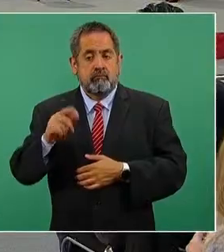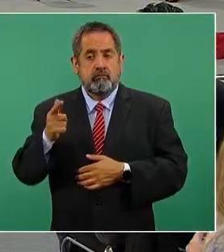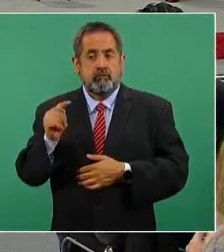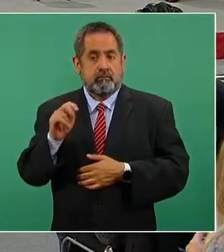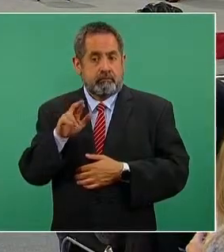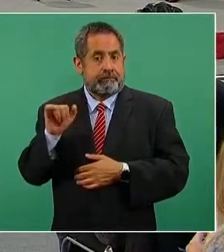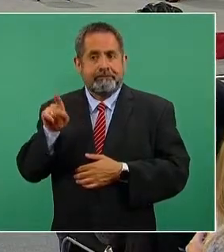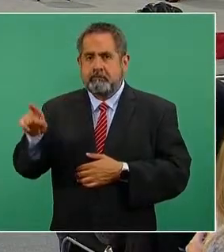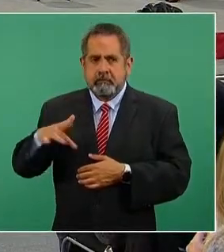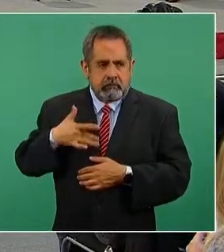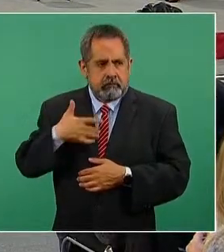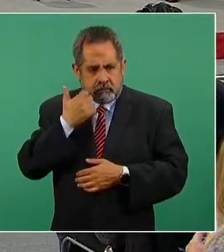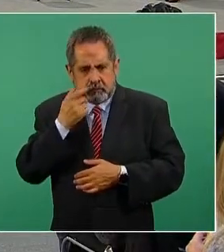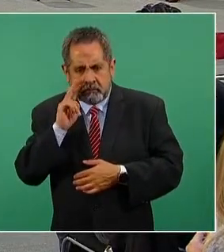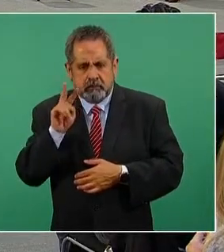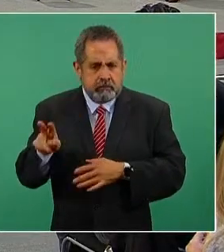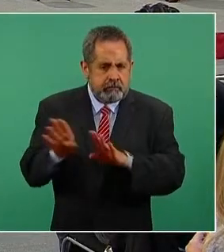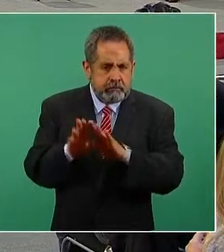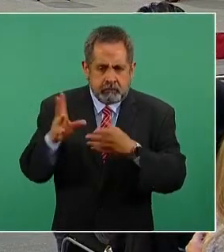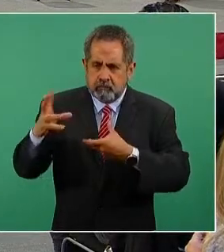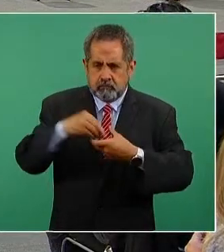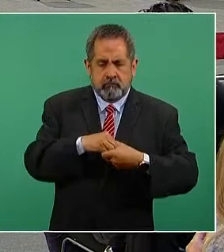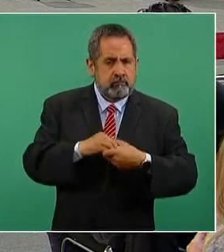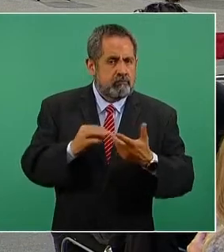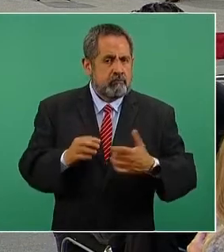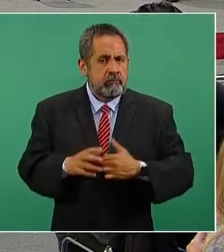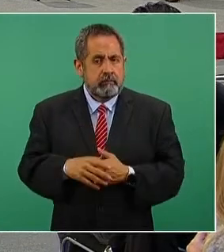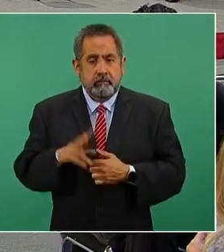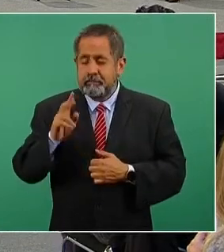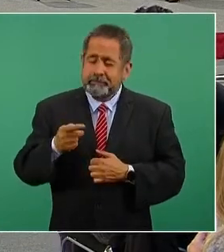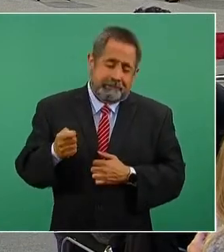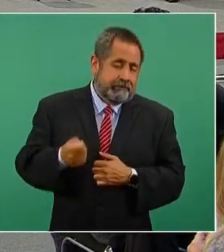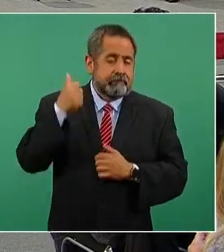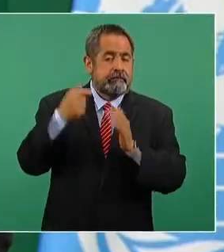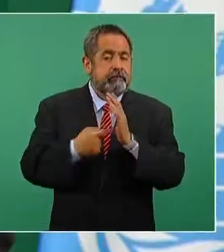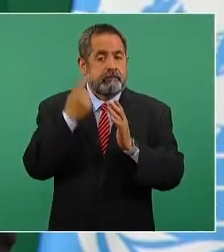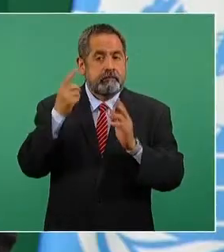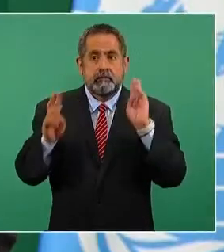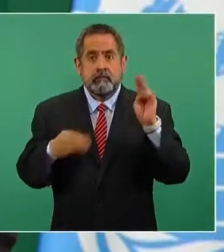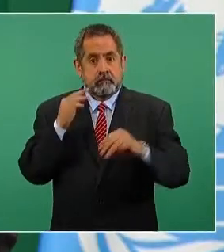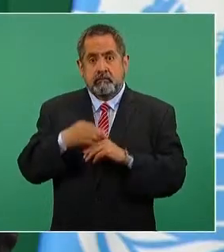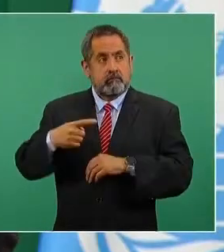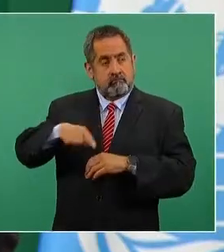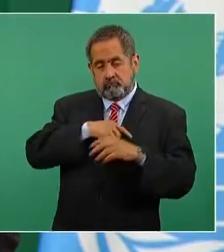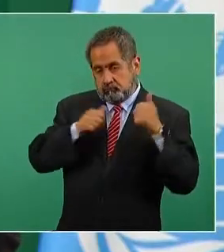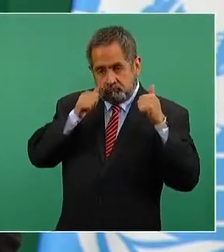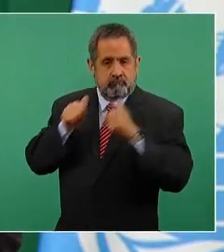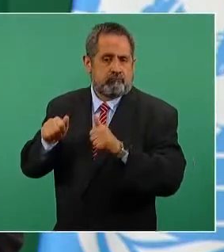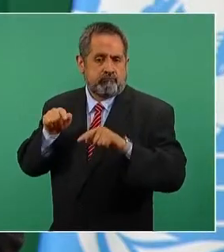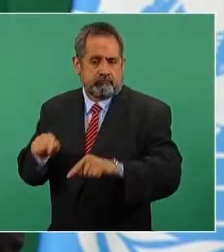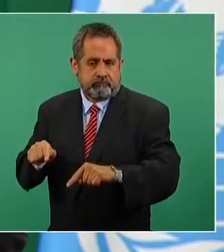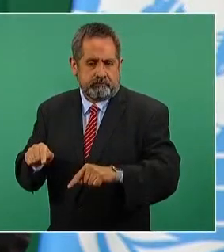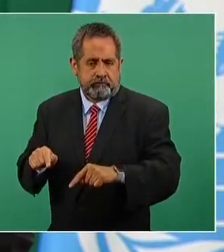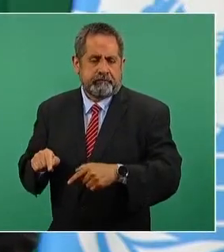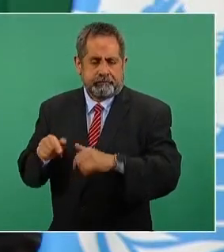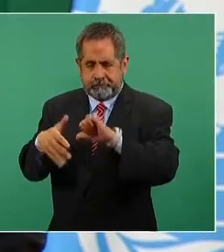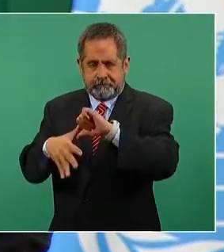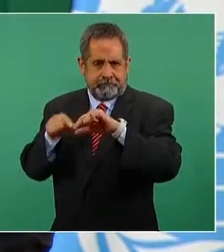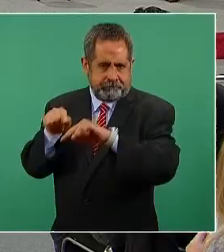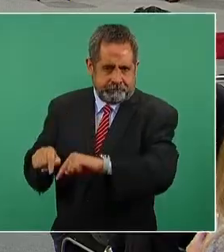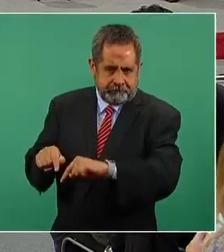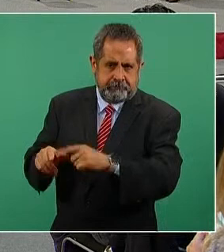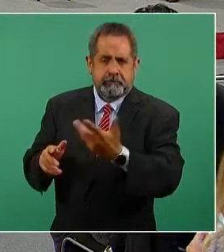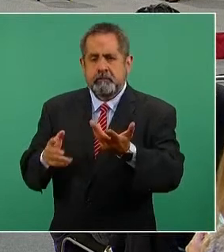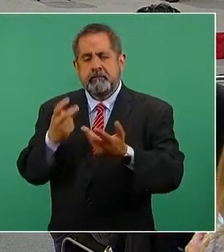interesado mucho en este plan, porque sería la primera vez en todo el mundo que se hace algo de ese tamaño y esperamos que se pueda lograr y eso será